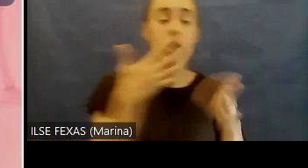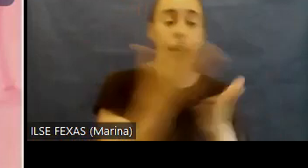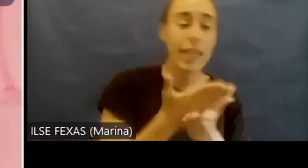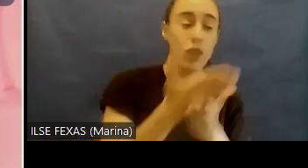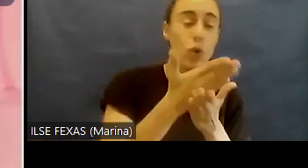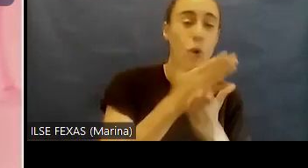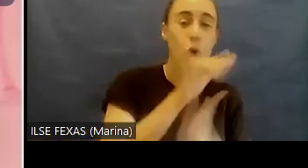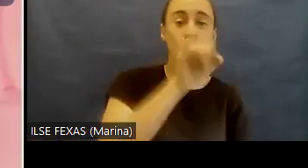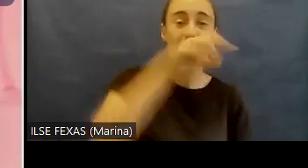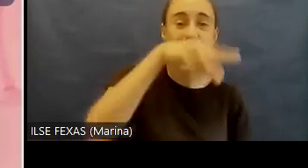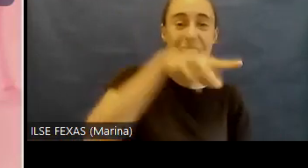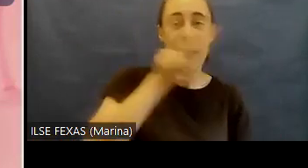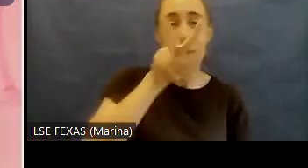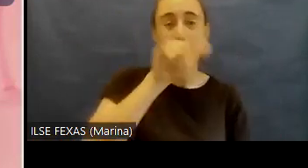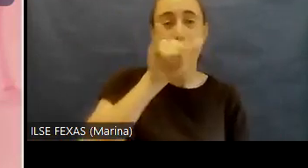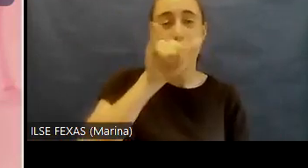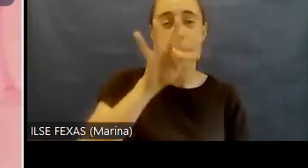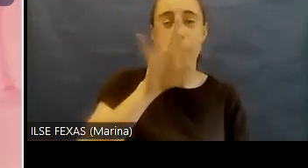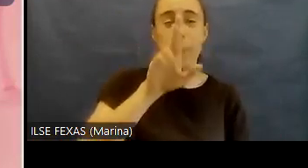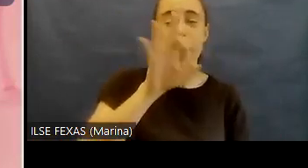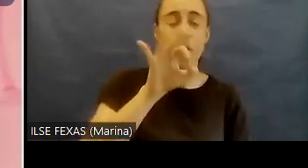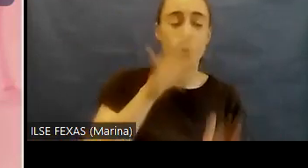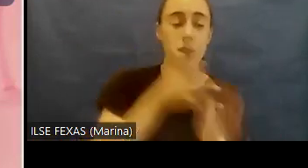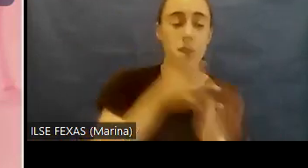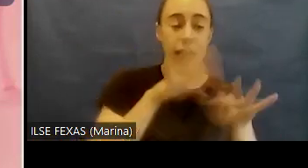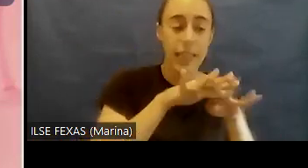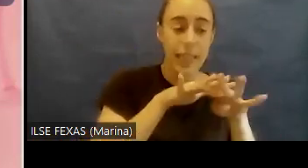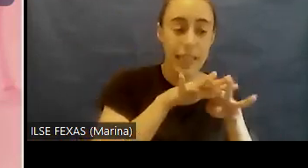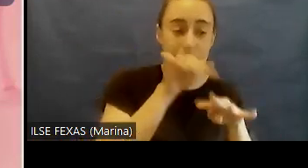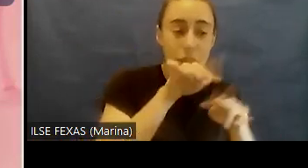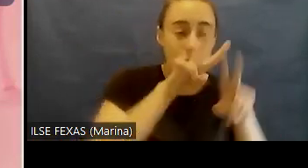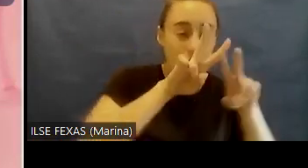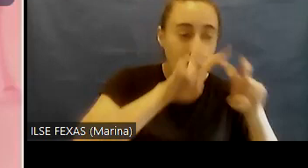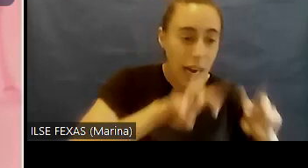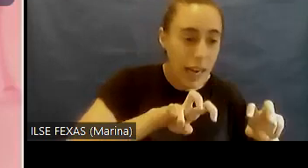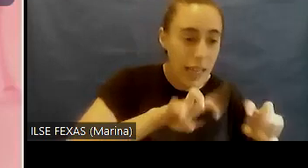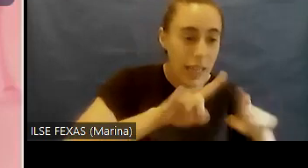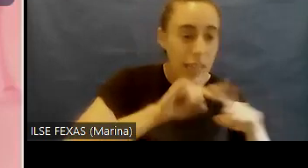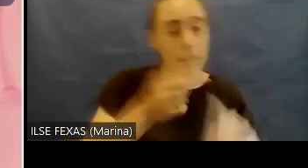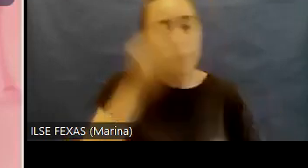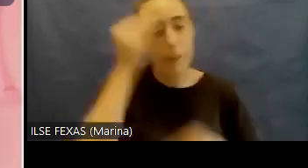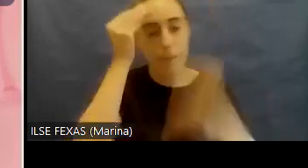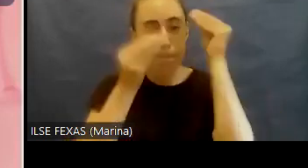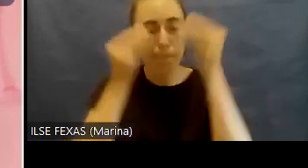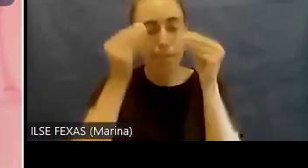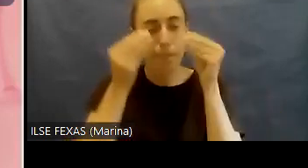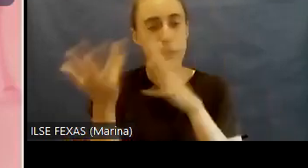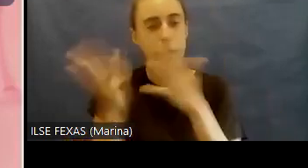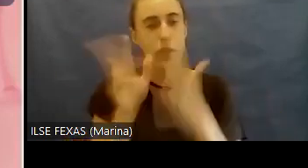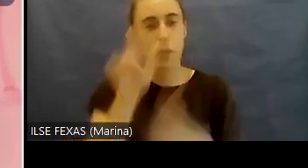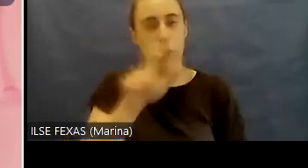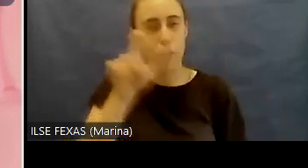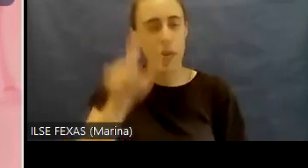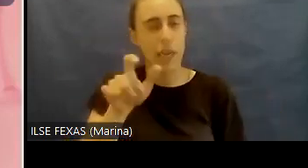es que estamos actuando sobre los tejidos, sí que podemos deducir cómo se puede comportar después en el ser vivo, pero